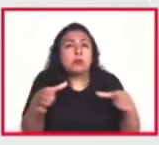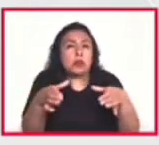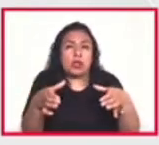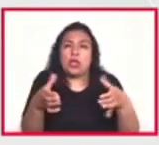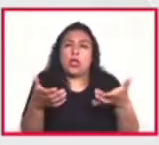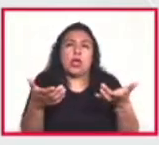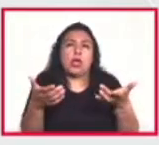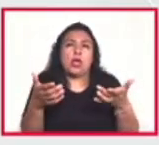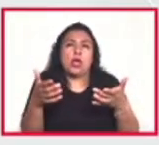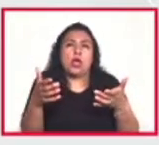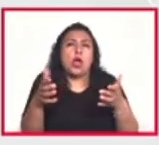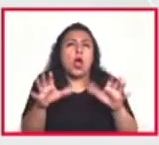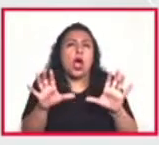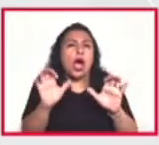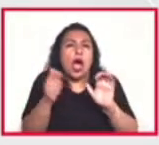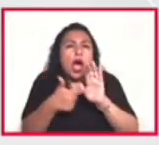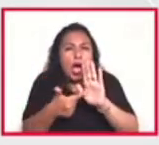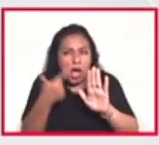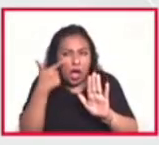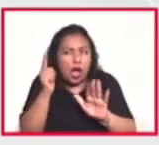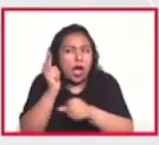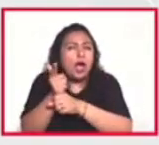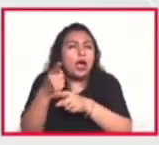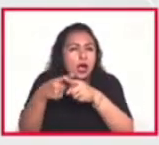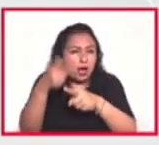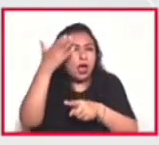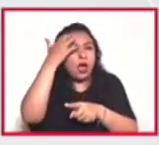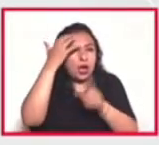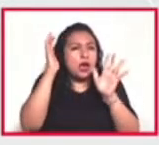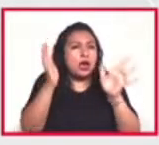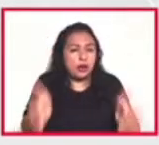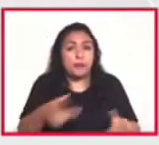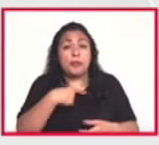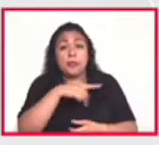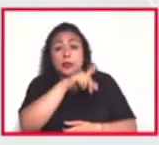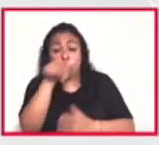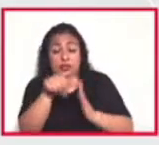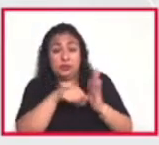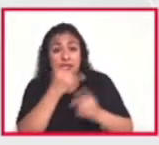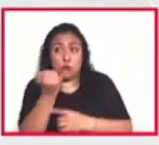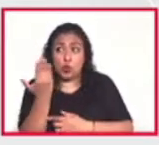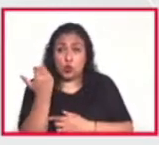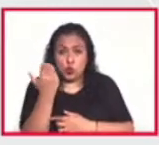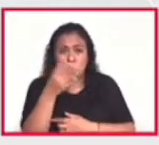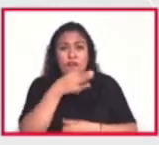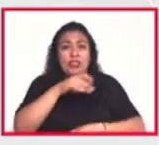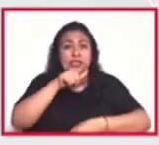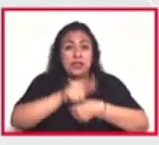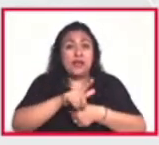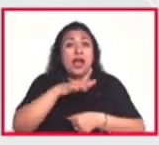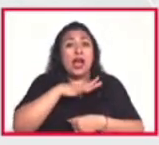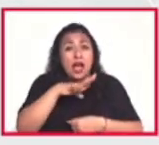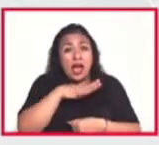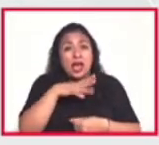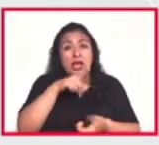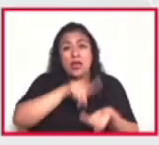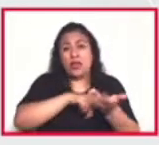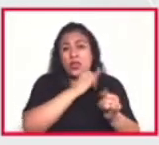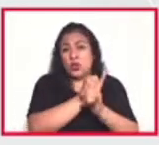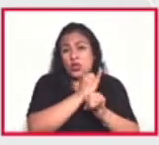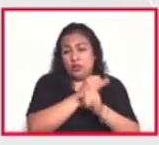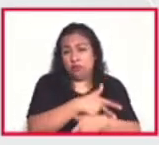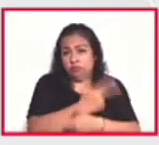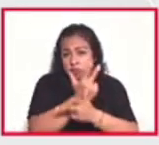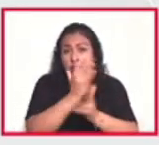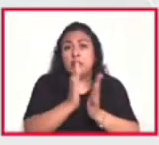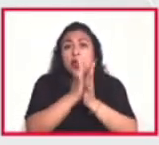una producción, ya los identifiquen. Después de que el mes de junio pasado el festival tuvo una edición virtual en la que